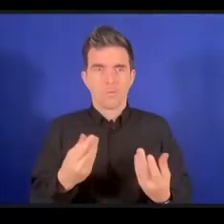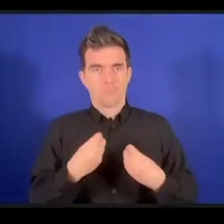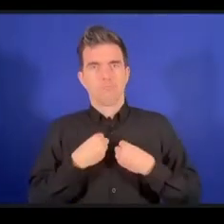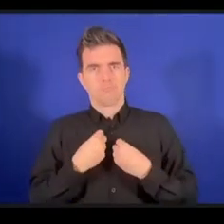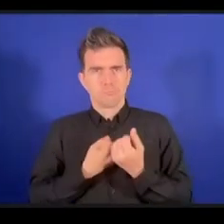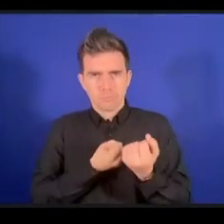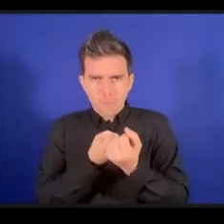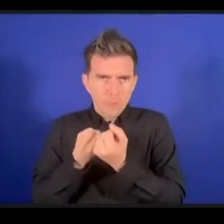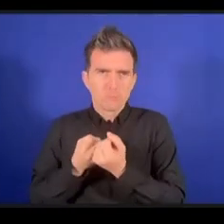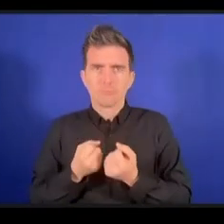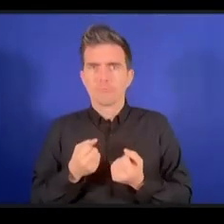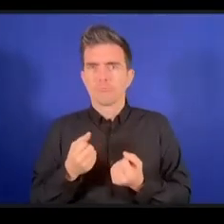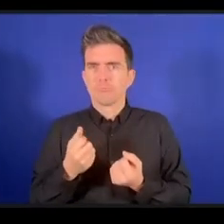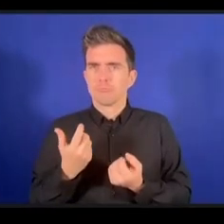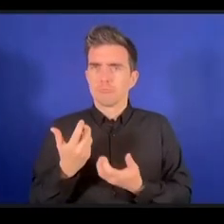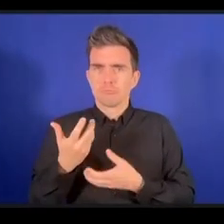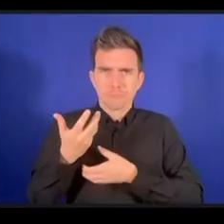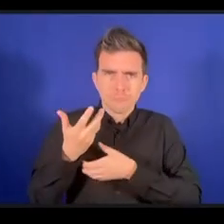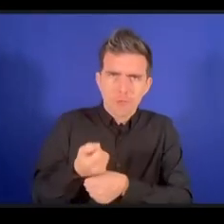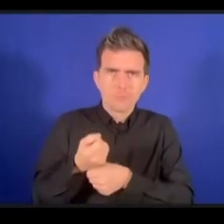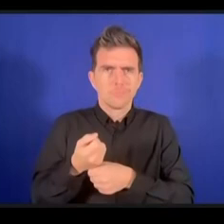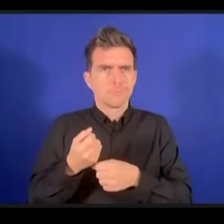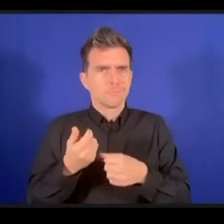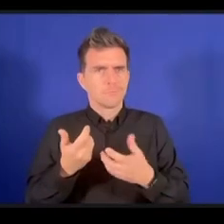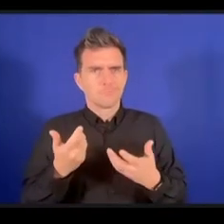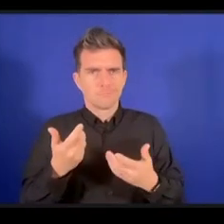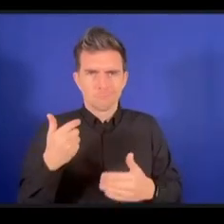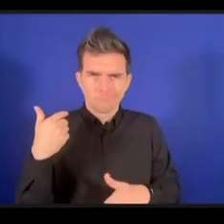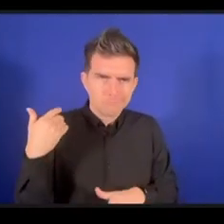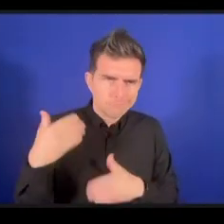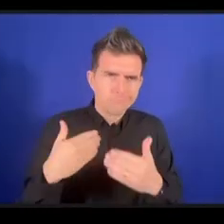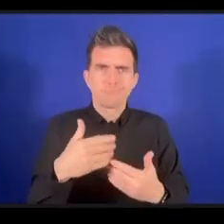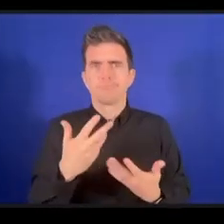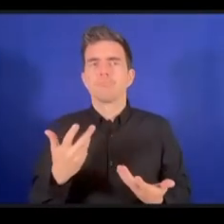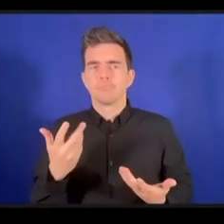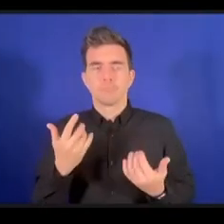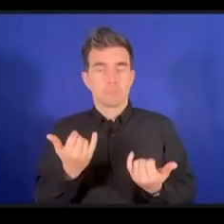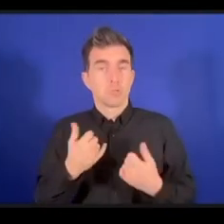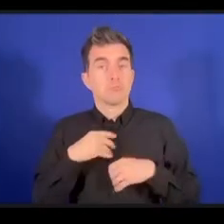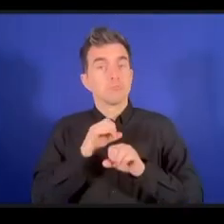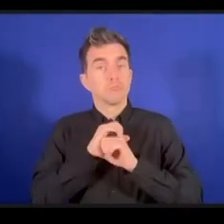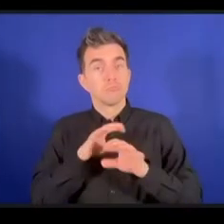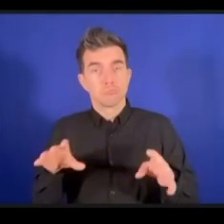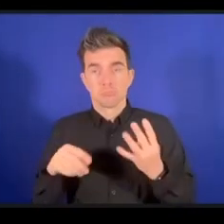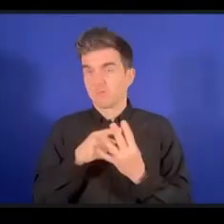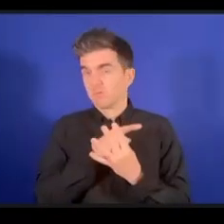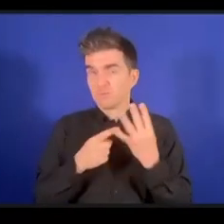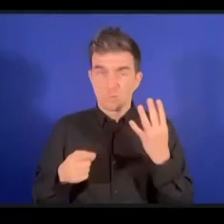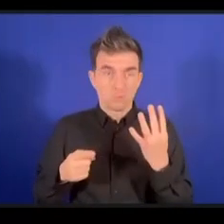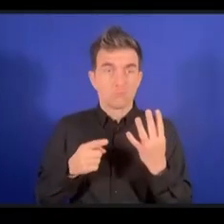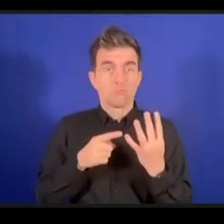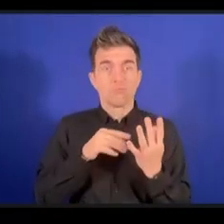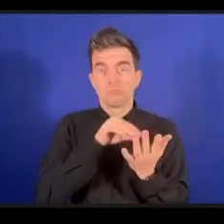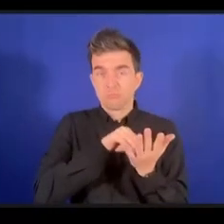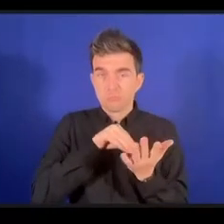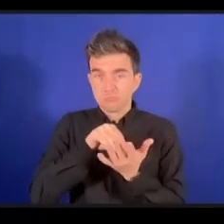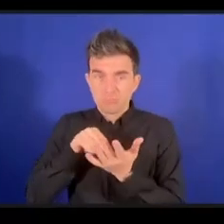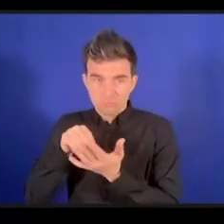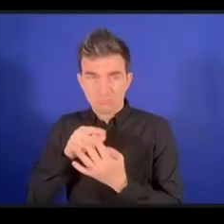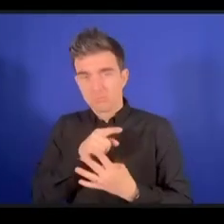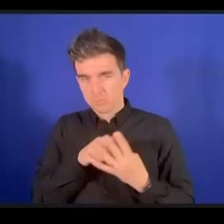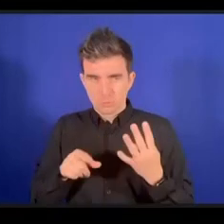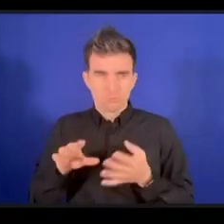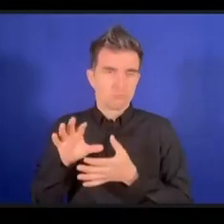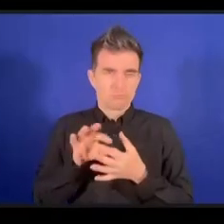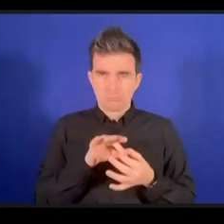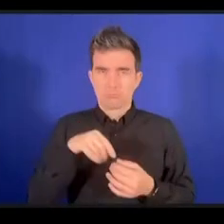nosotros bien hoy tenemos eh los informes de las del trabajo de las